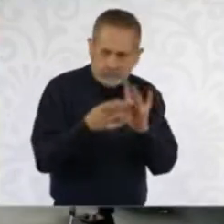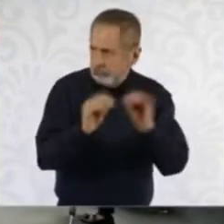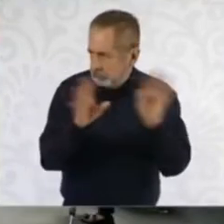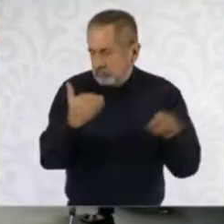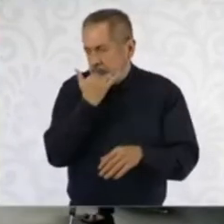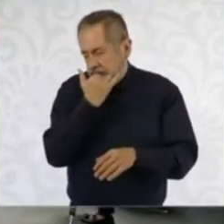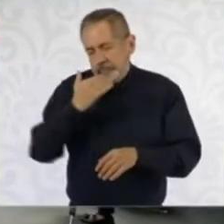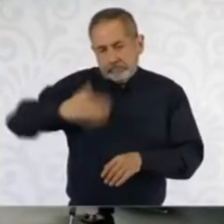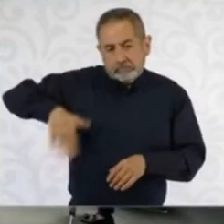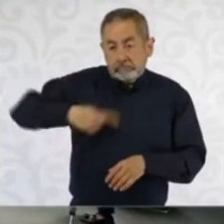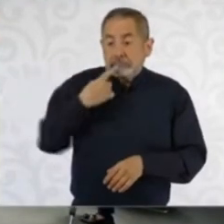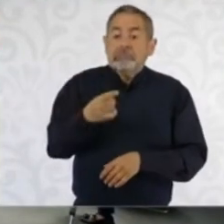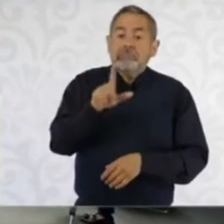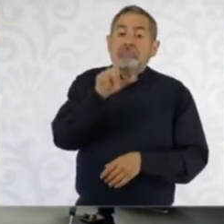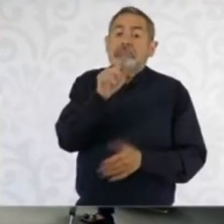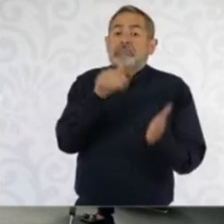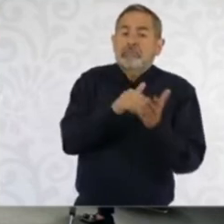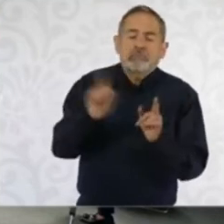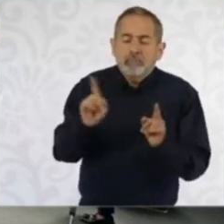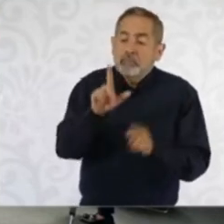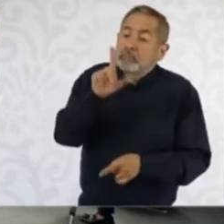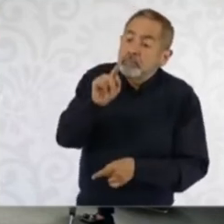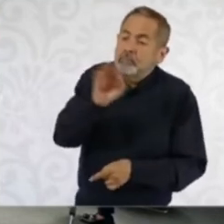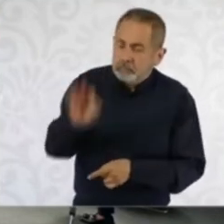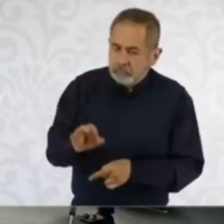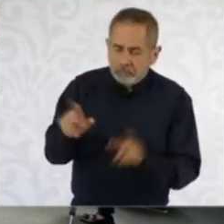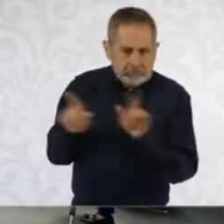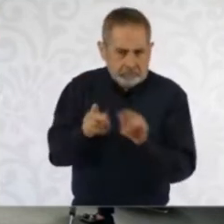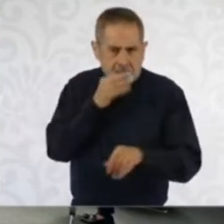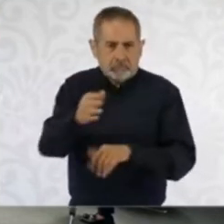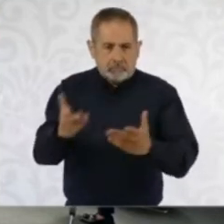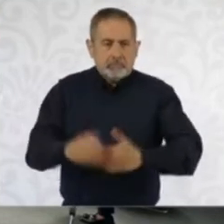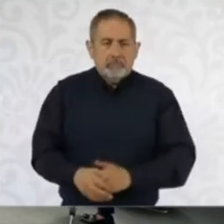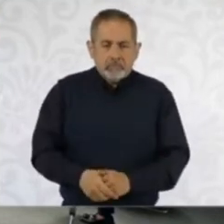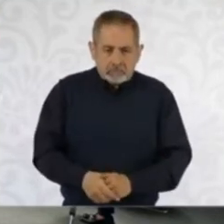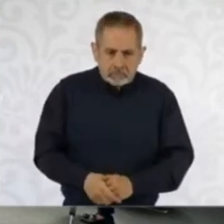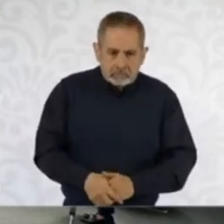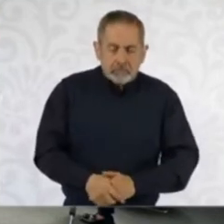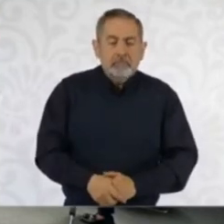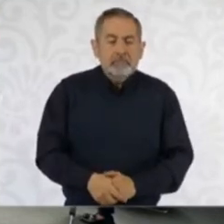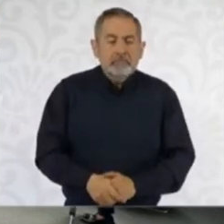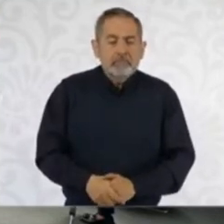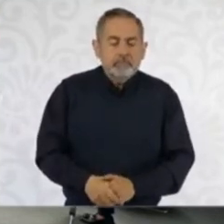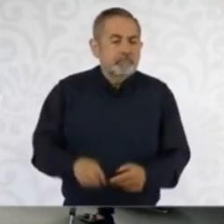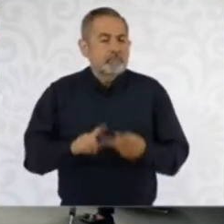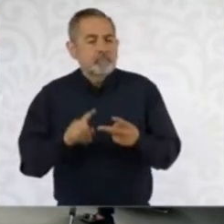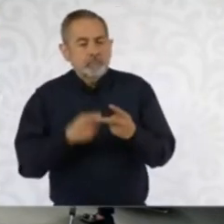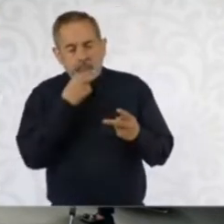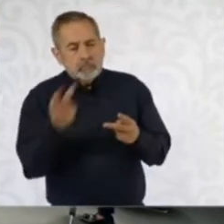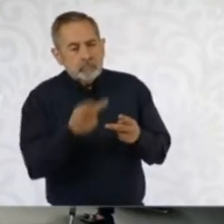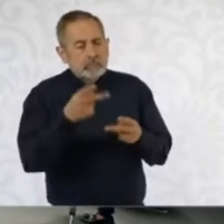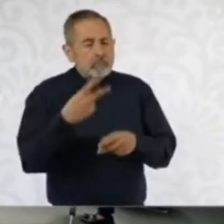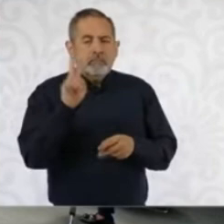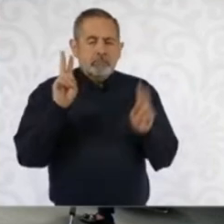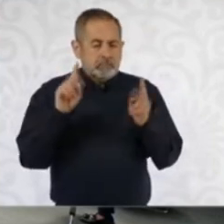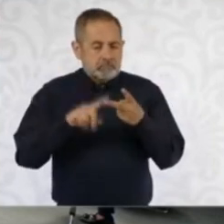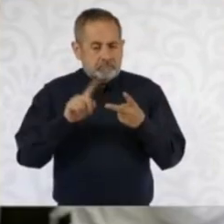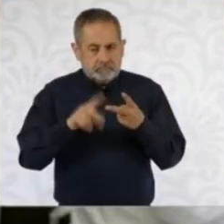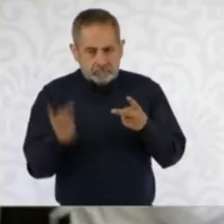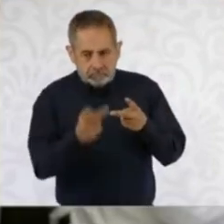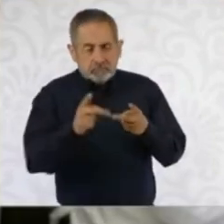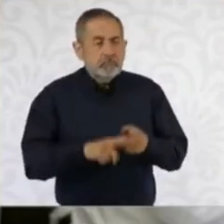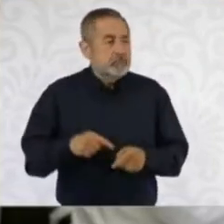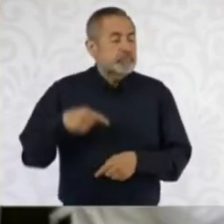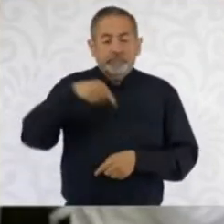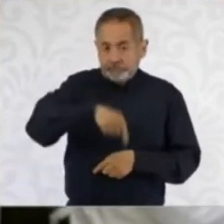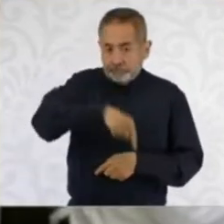es el dato sobre esa distribución del empleo. Muchas gracias. En segundo tema, Presidenta, la jefa